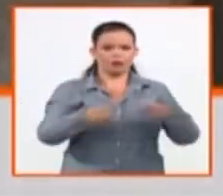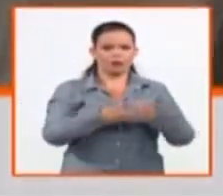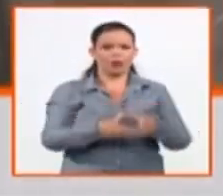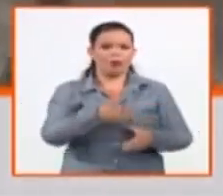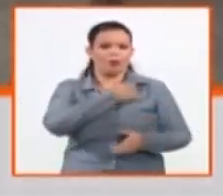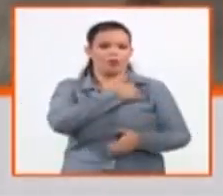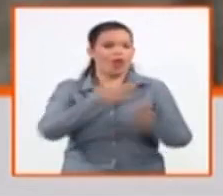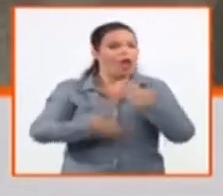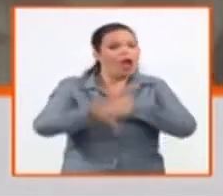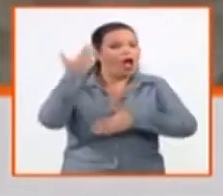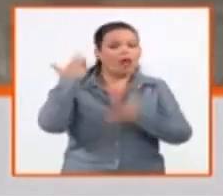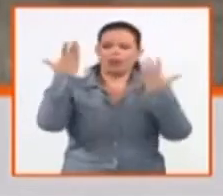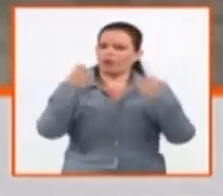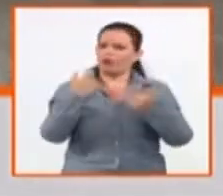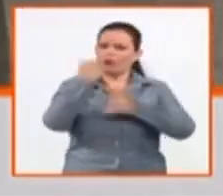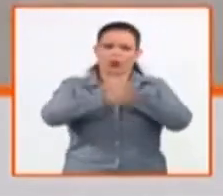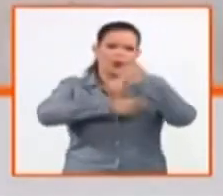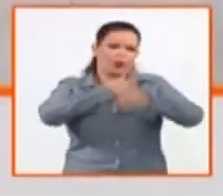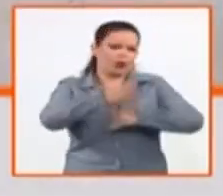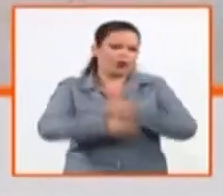de plantillas infladas...